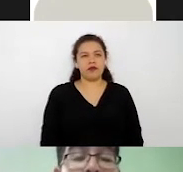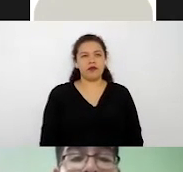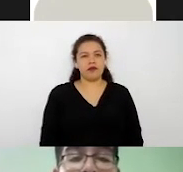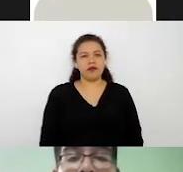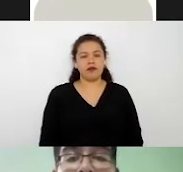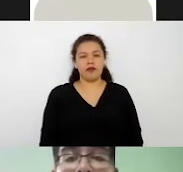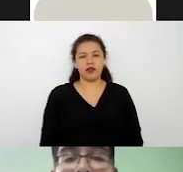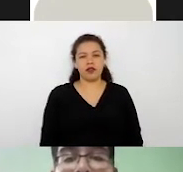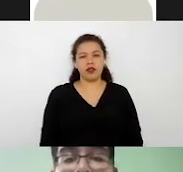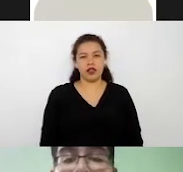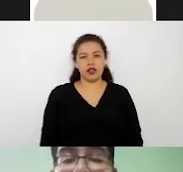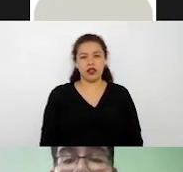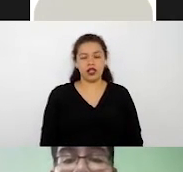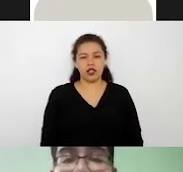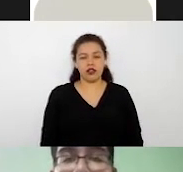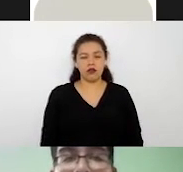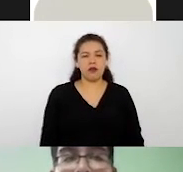interferencia en la intensidad de la corriente